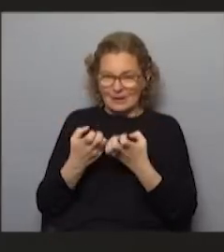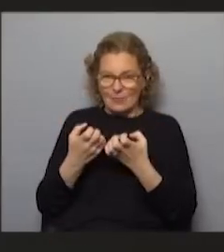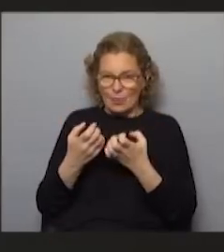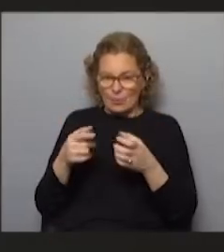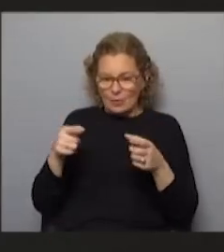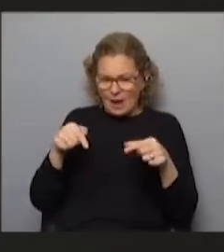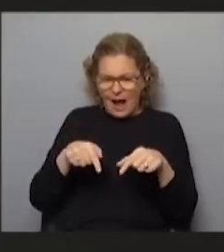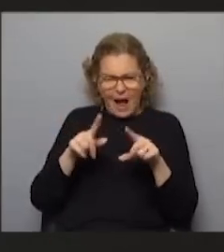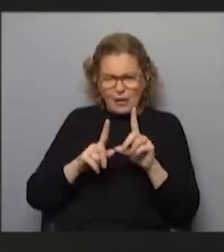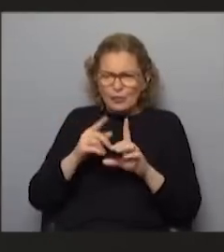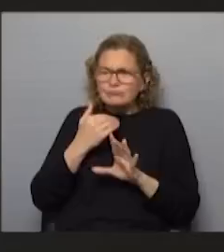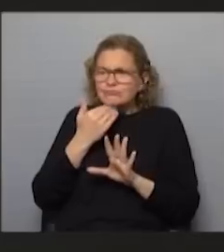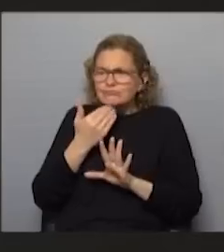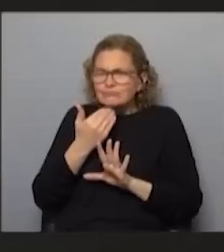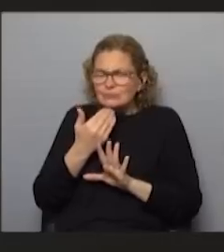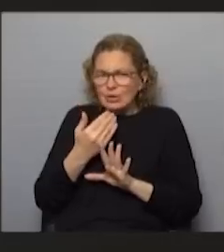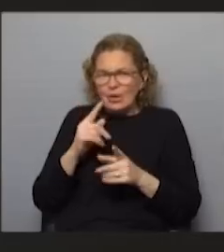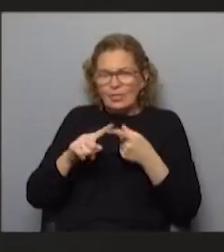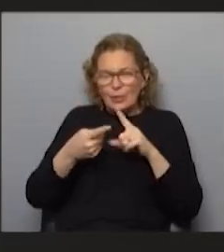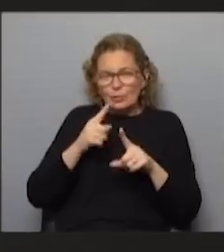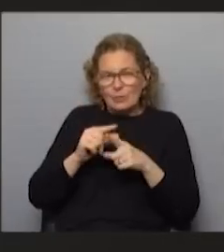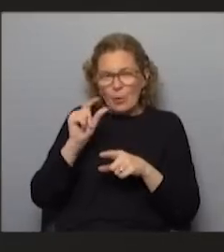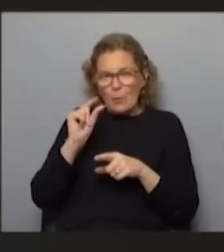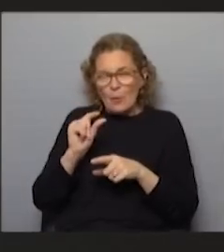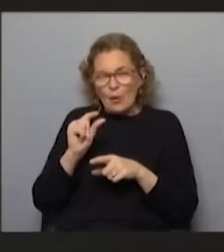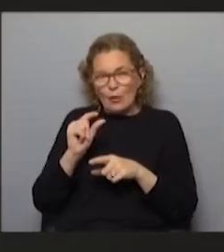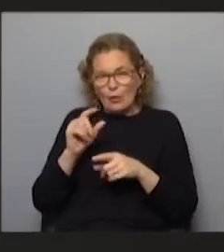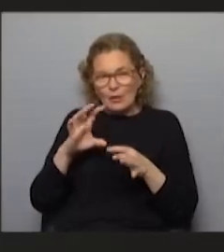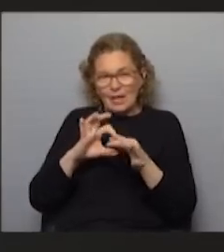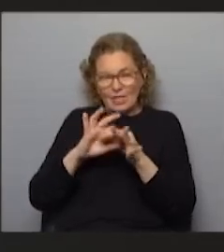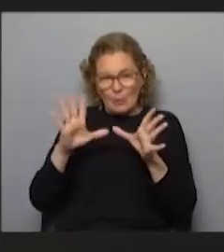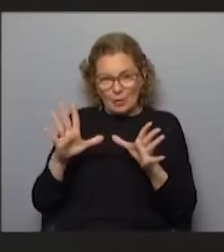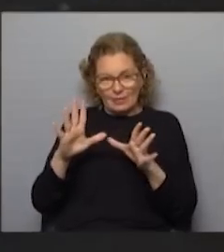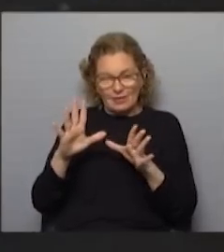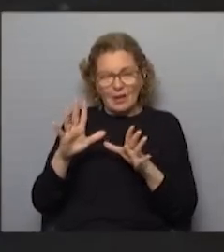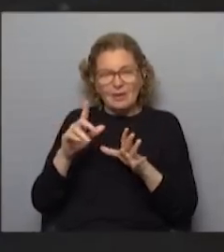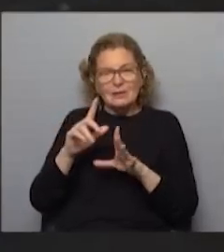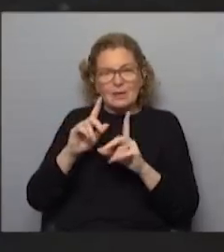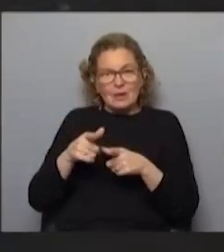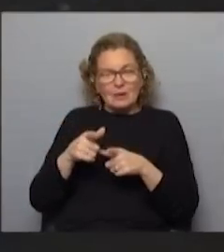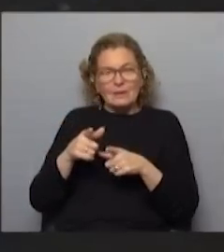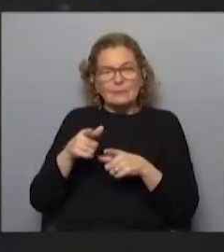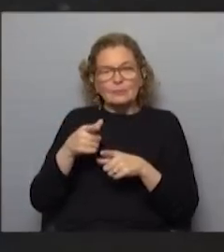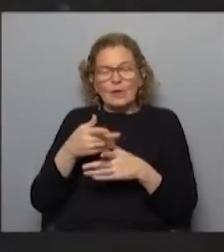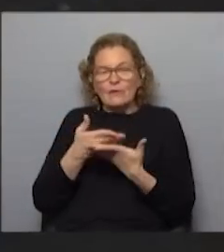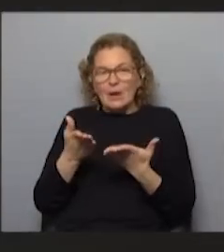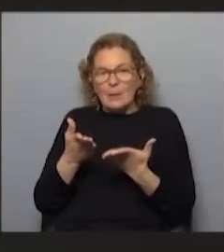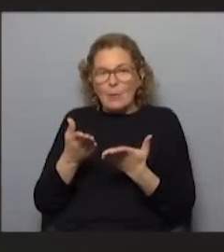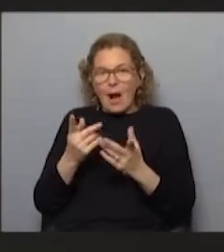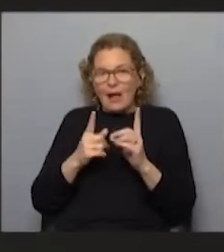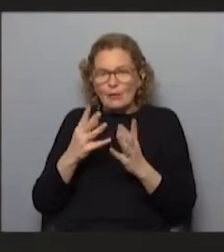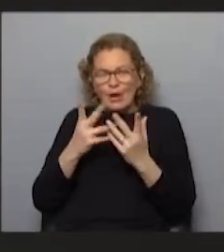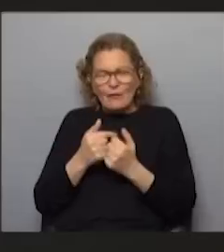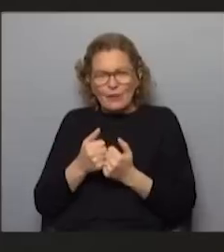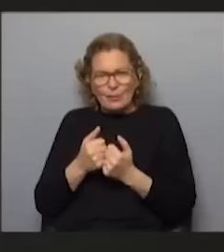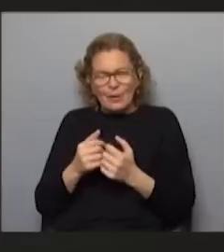un agujero negro segundo porque discutimos un poco la excepcionalidad democrática del país y tratamos sí de darle un marco interpretativo